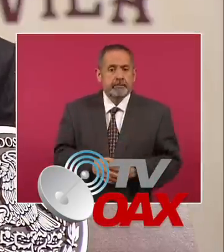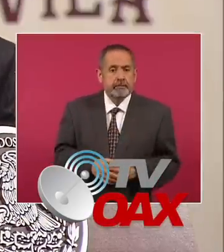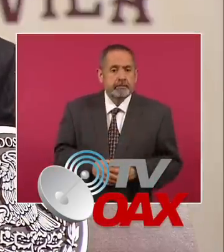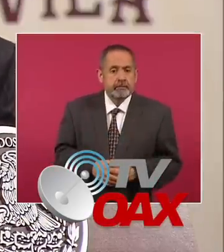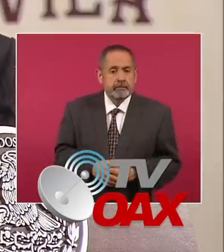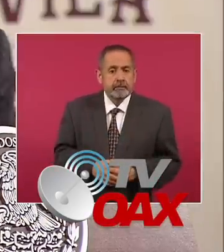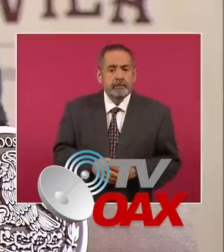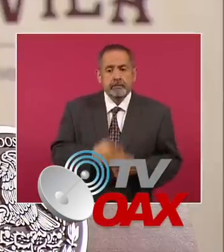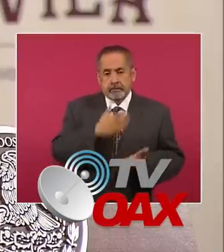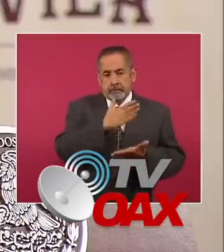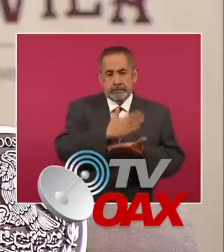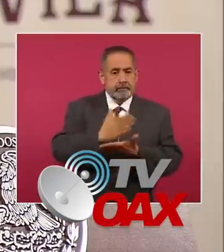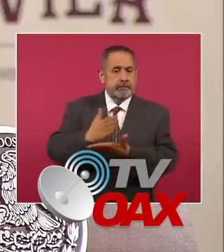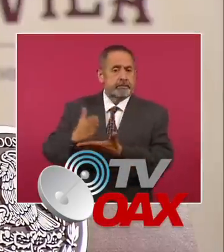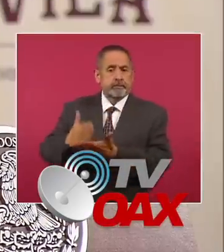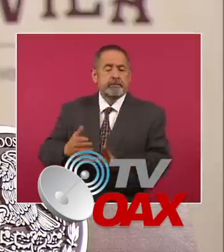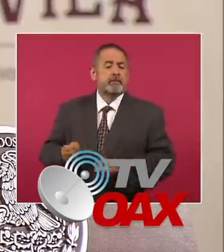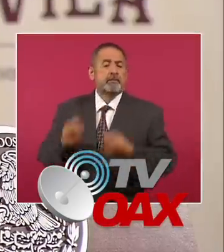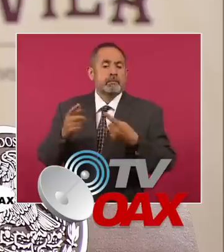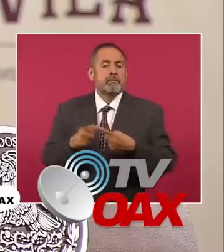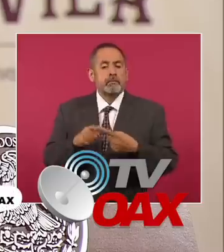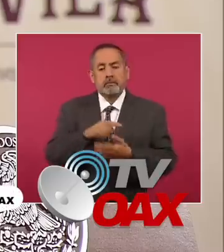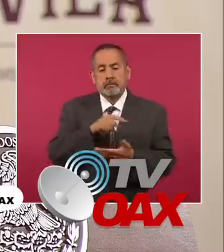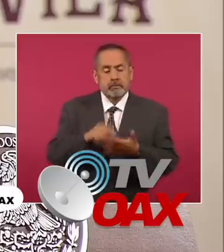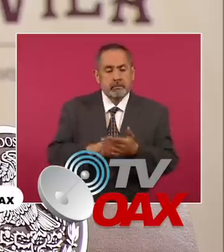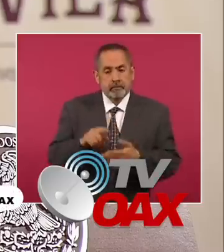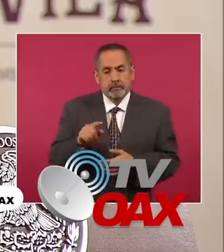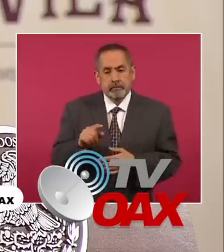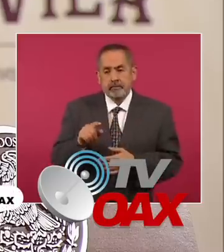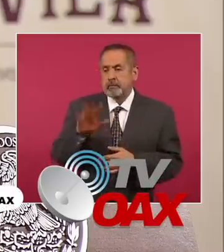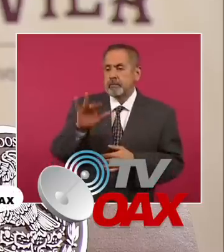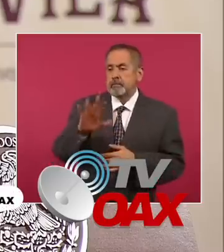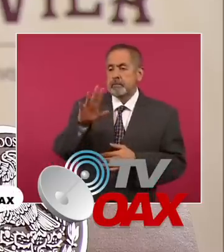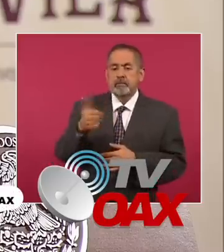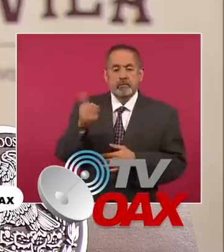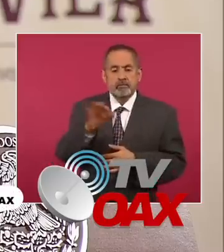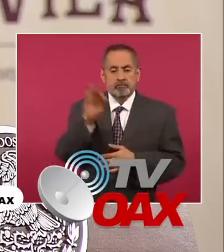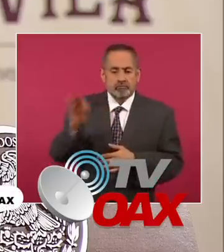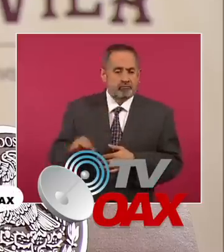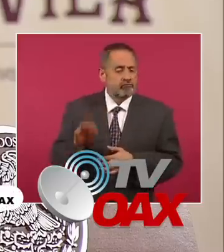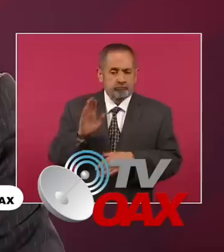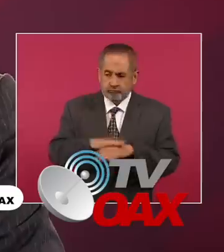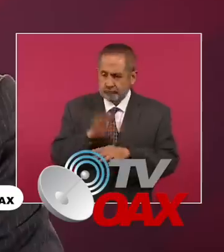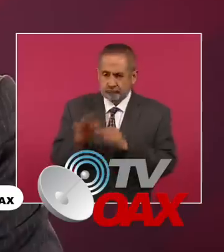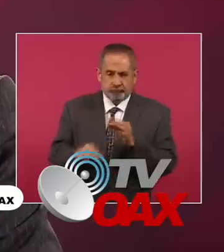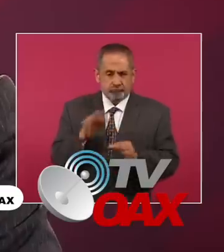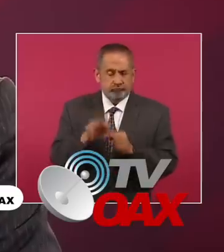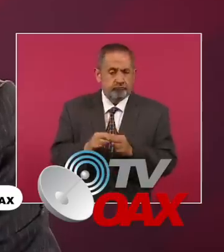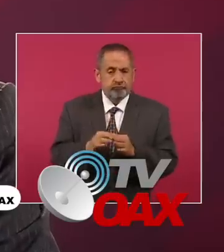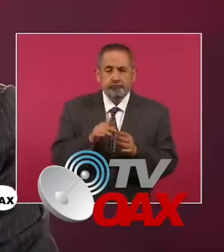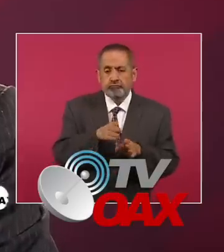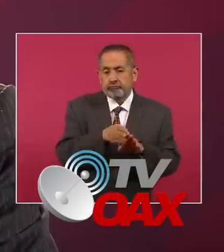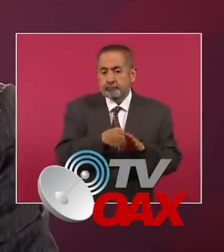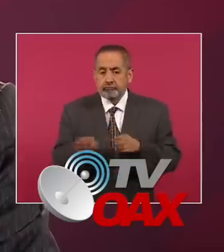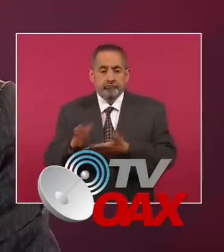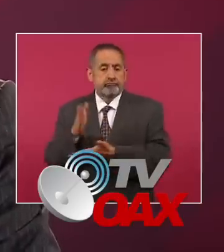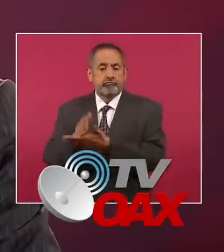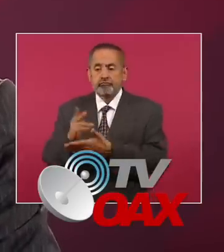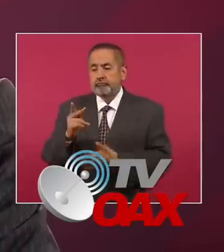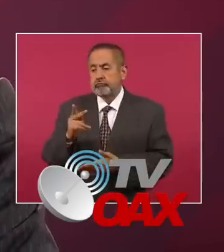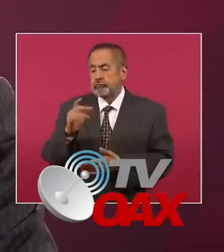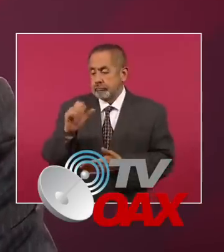cuanto a estaciones, tenemos la estación Etna con un 56% de avance, el paradero Carrillo Puerto con